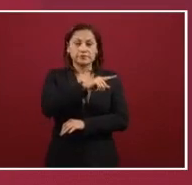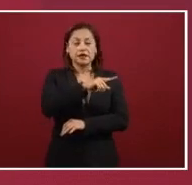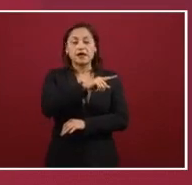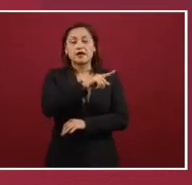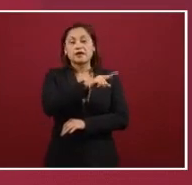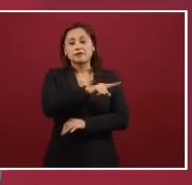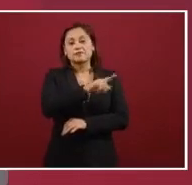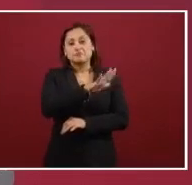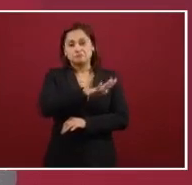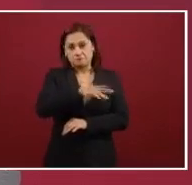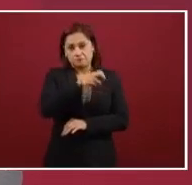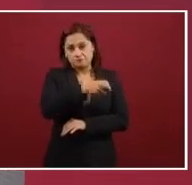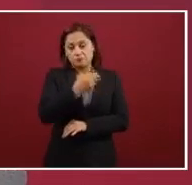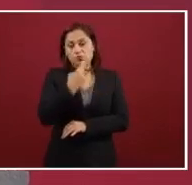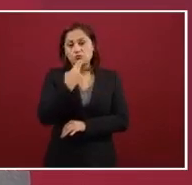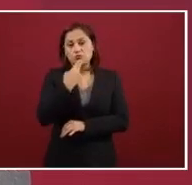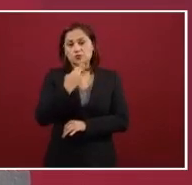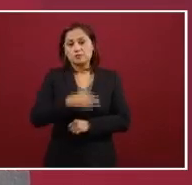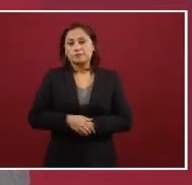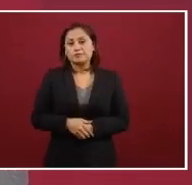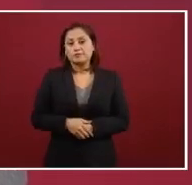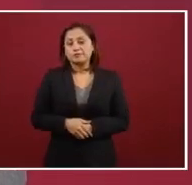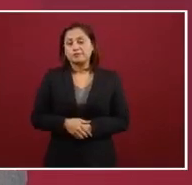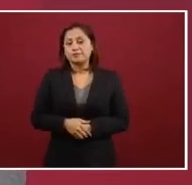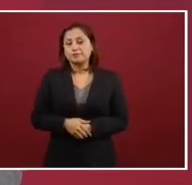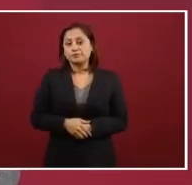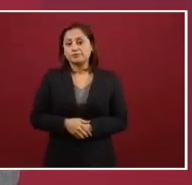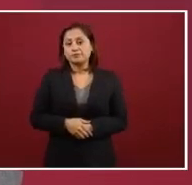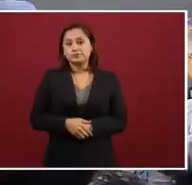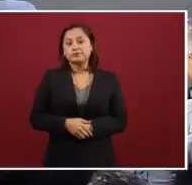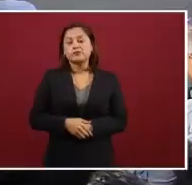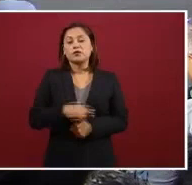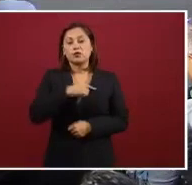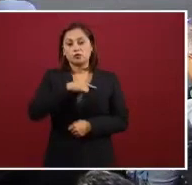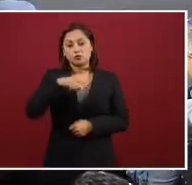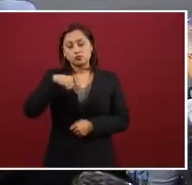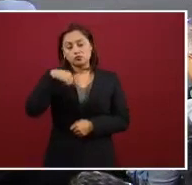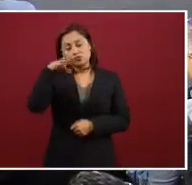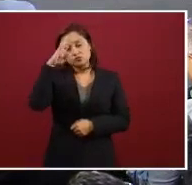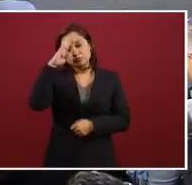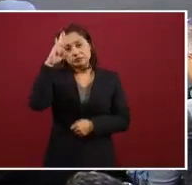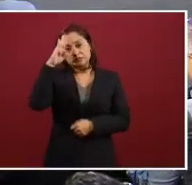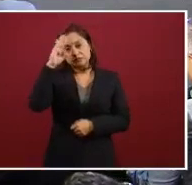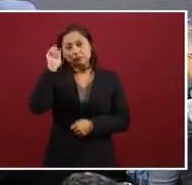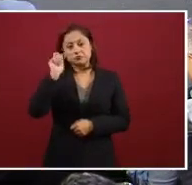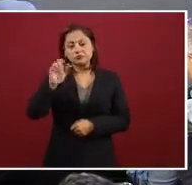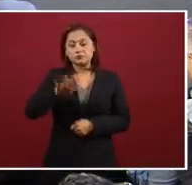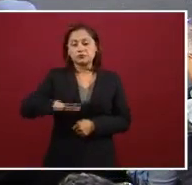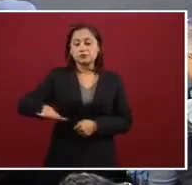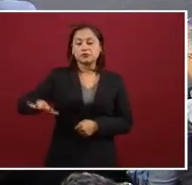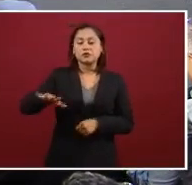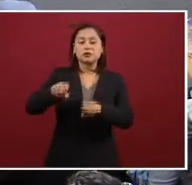procurar también que en los salones